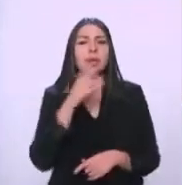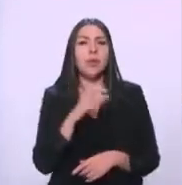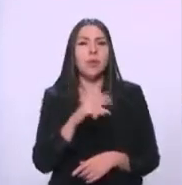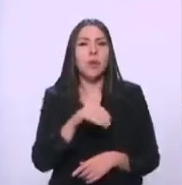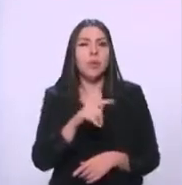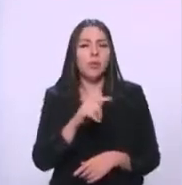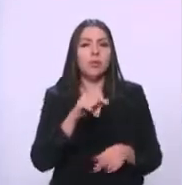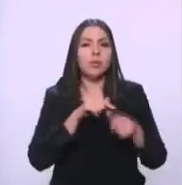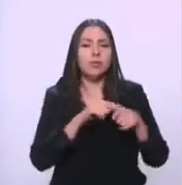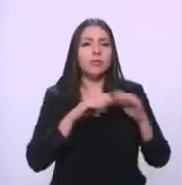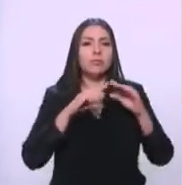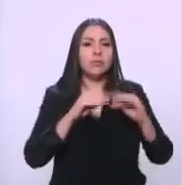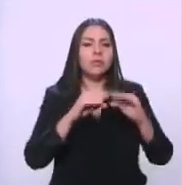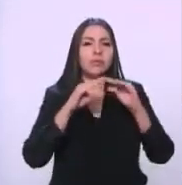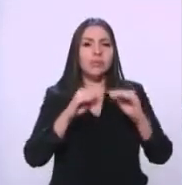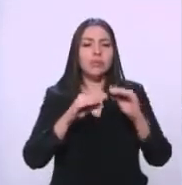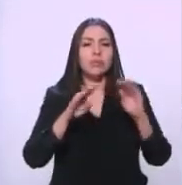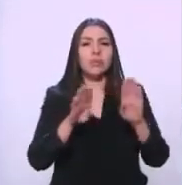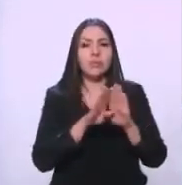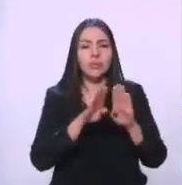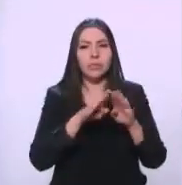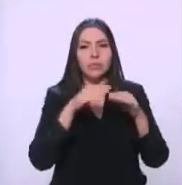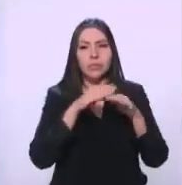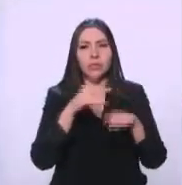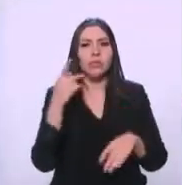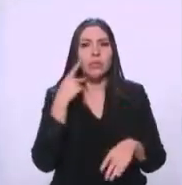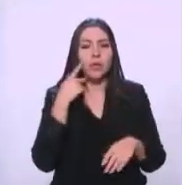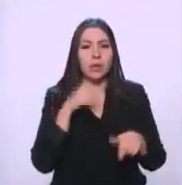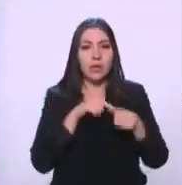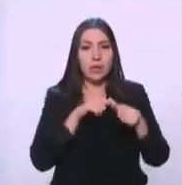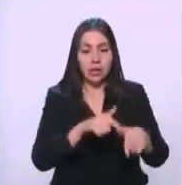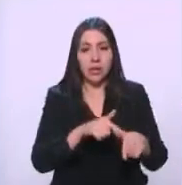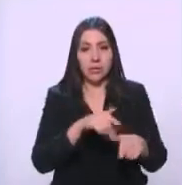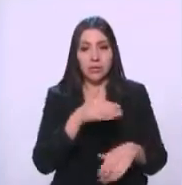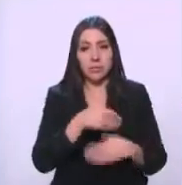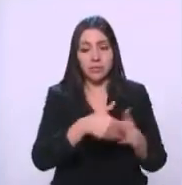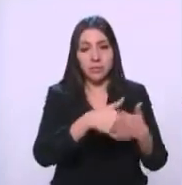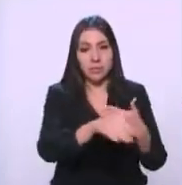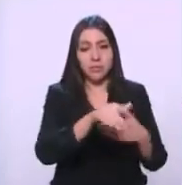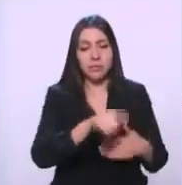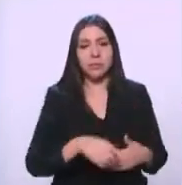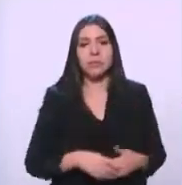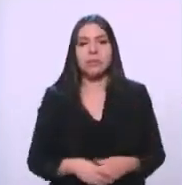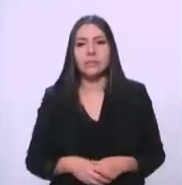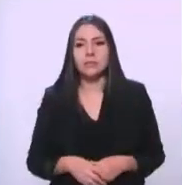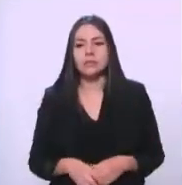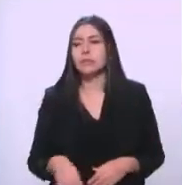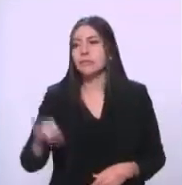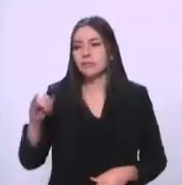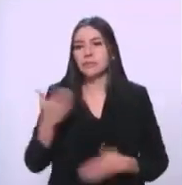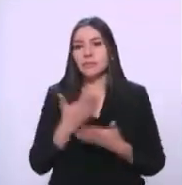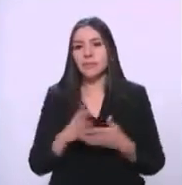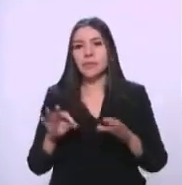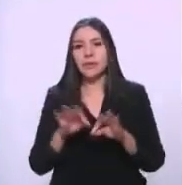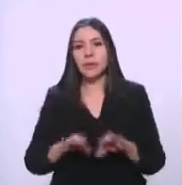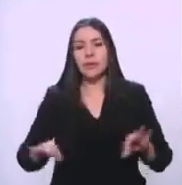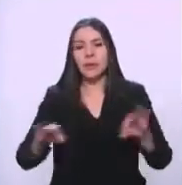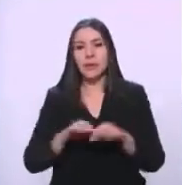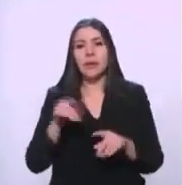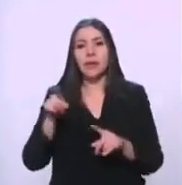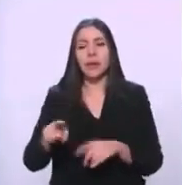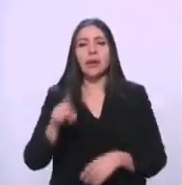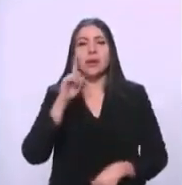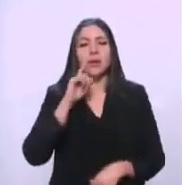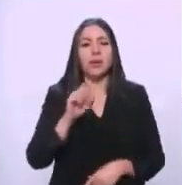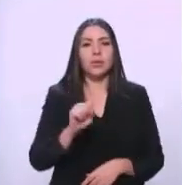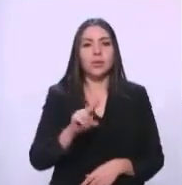su campaña y también durante sus funciones políticas? Sí, y además me parece bien importante justo entender que Susana y